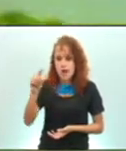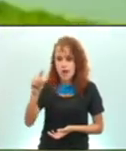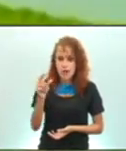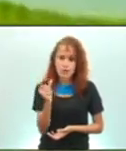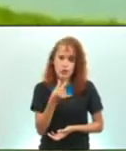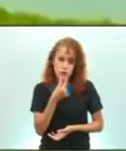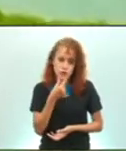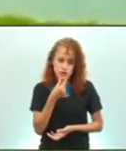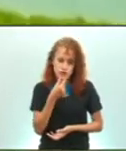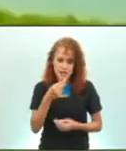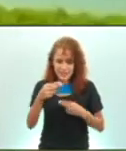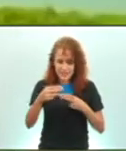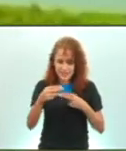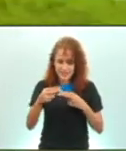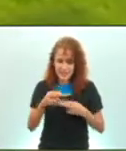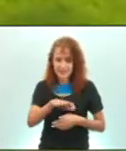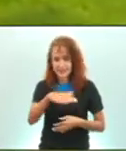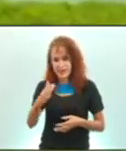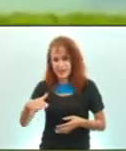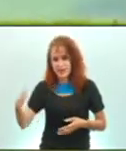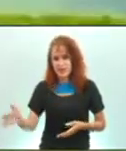a la desembocadura.